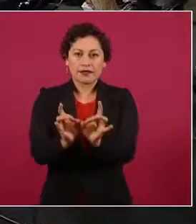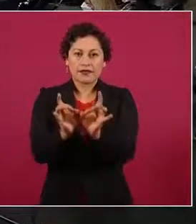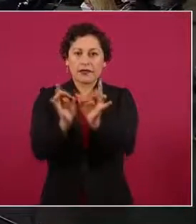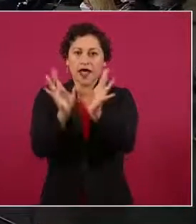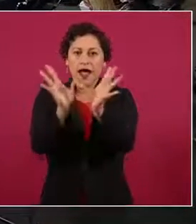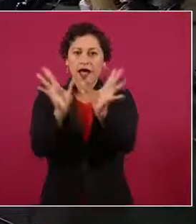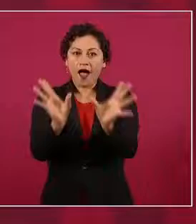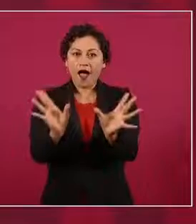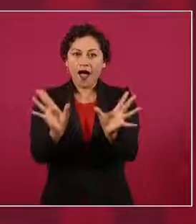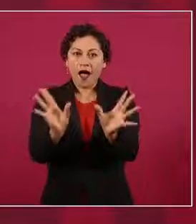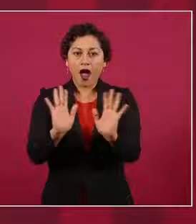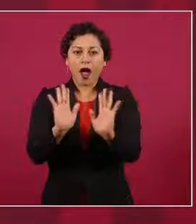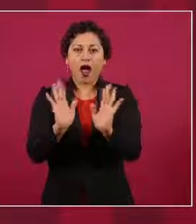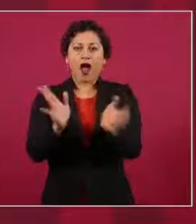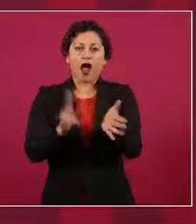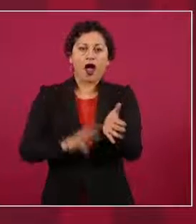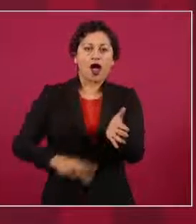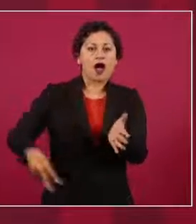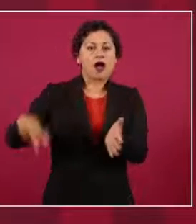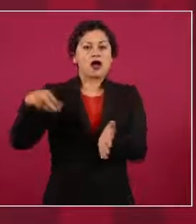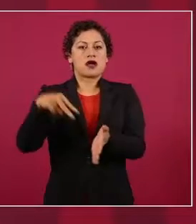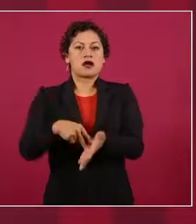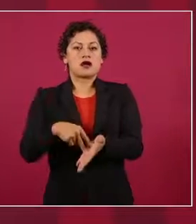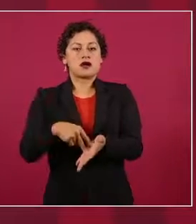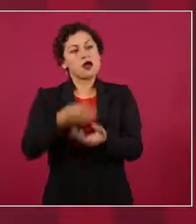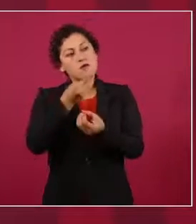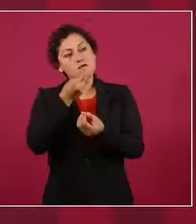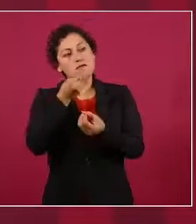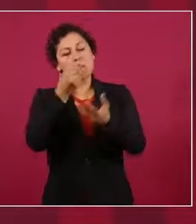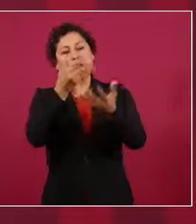salen como defensores, ¿no?, de los derechos humanos,